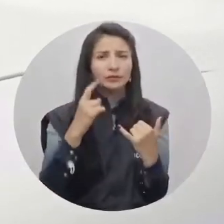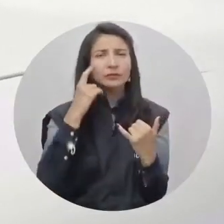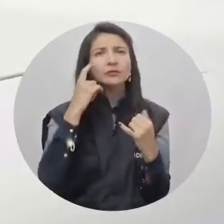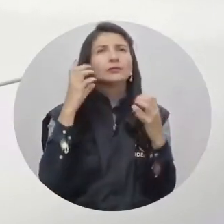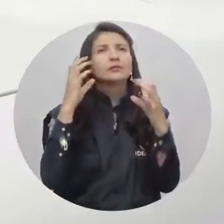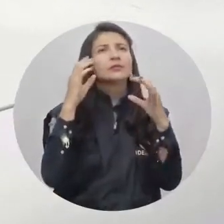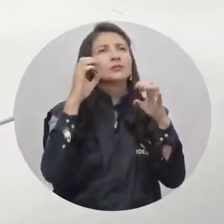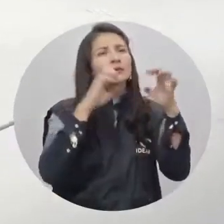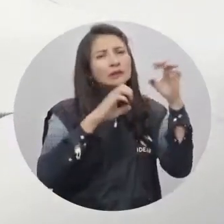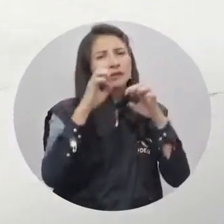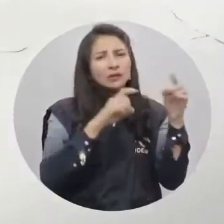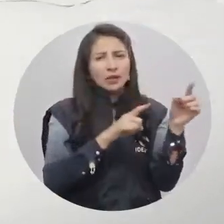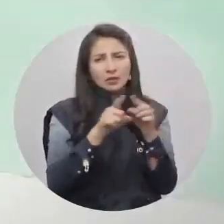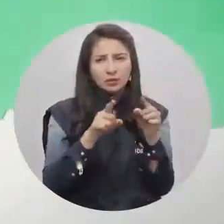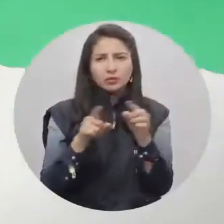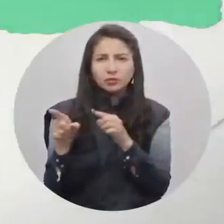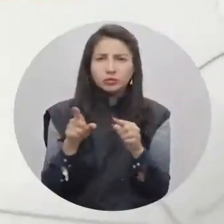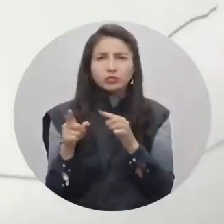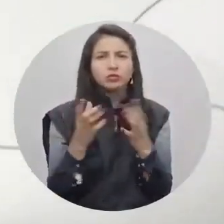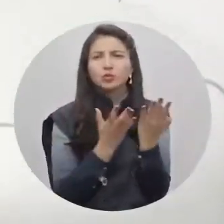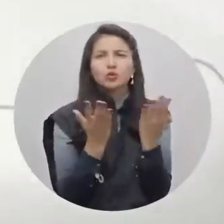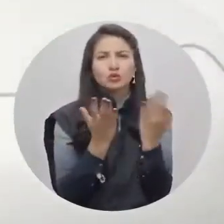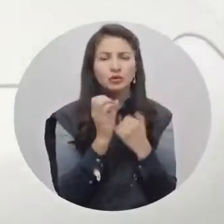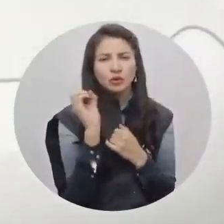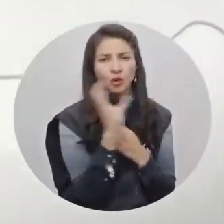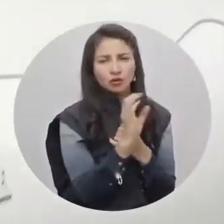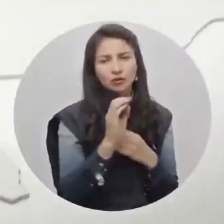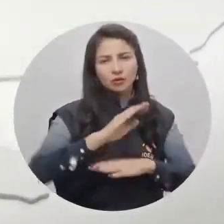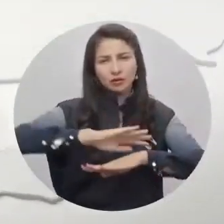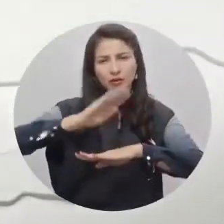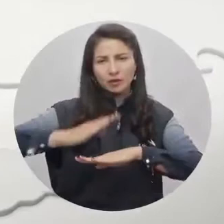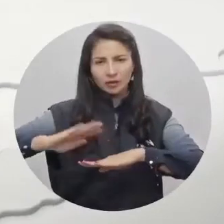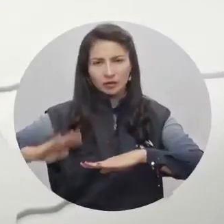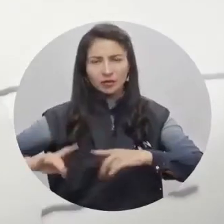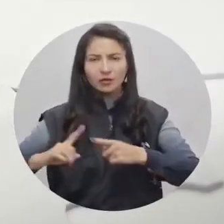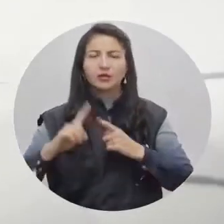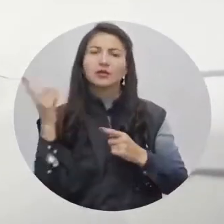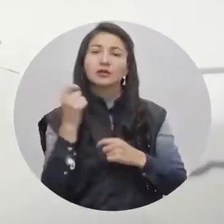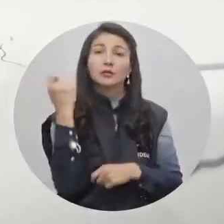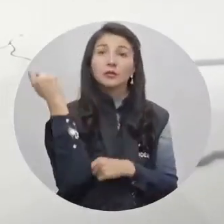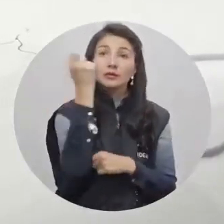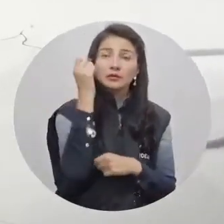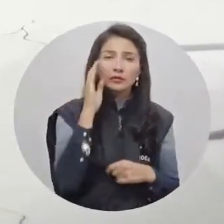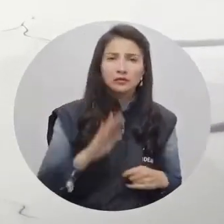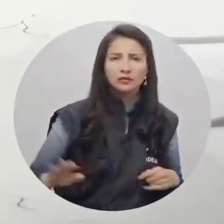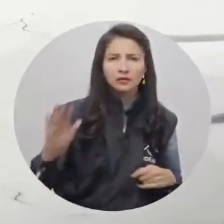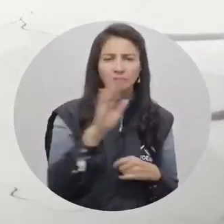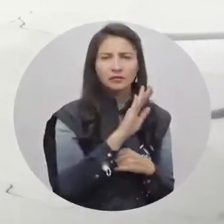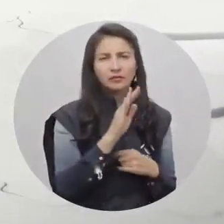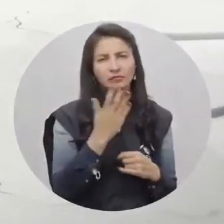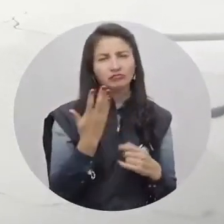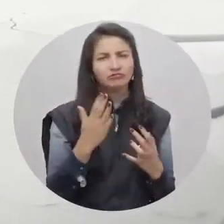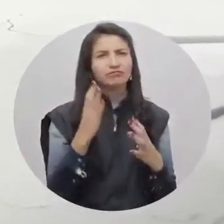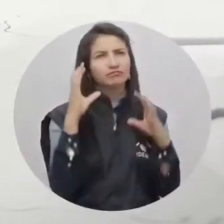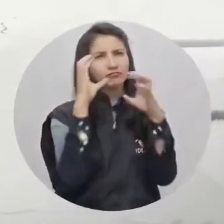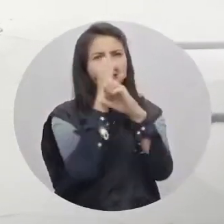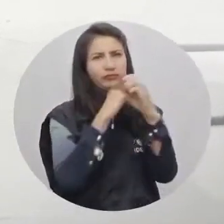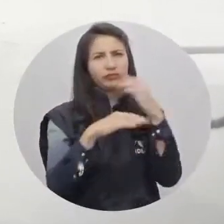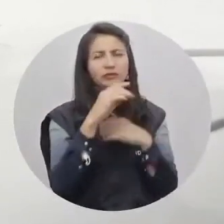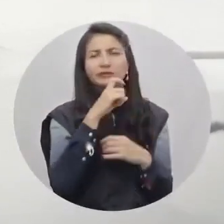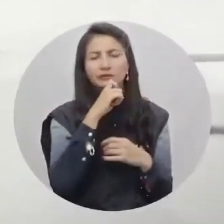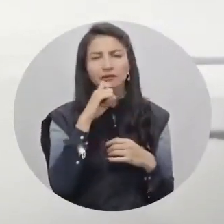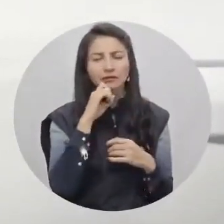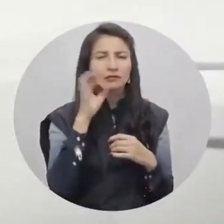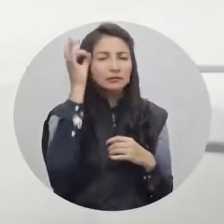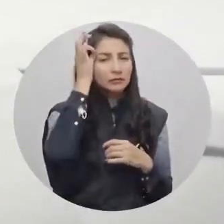variada intensidad al occidente de Antioquia. En los llanos se espera cielo seminublado con tiempo seco. No se descartan lloviznas en el sur